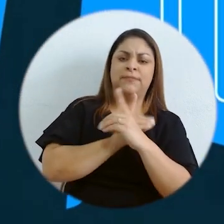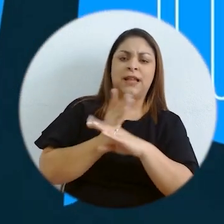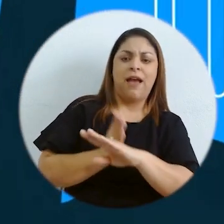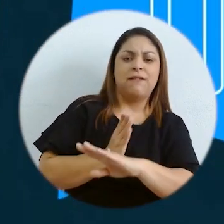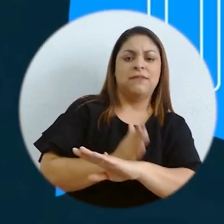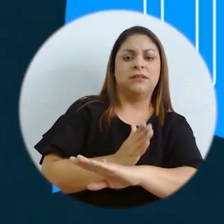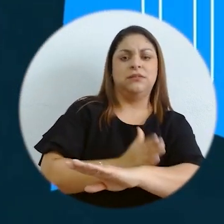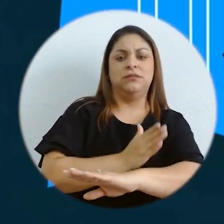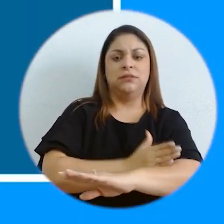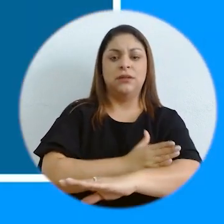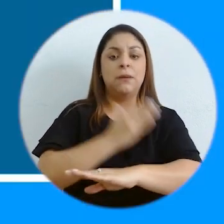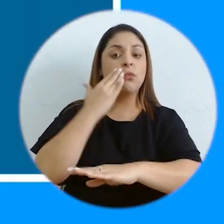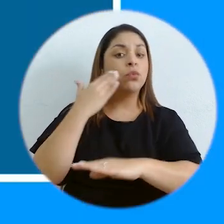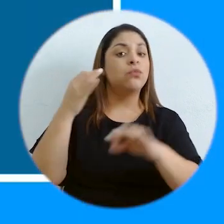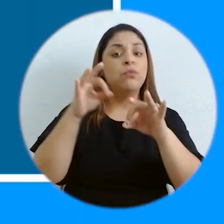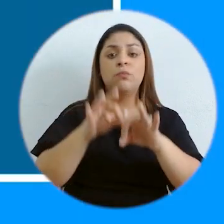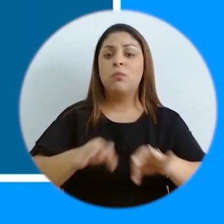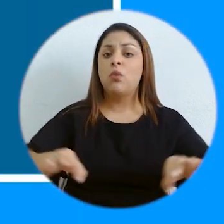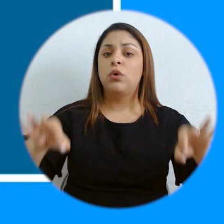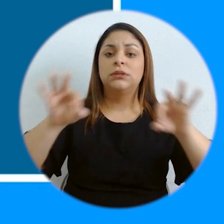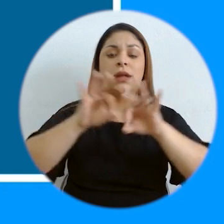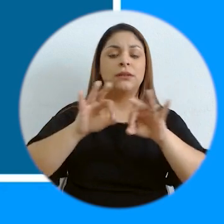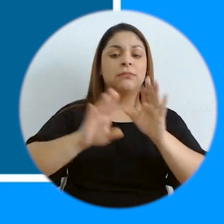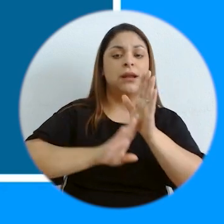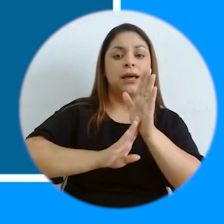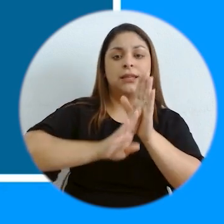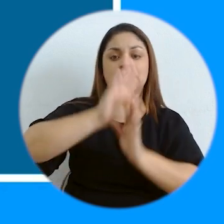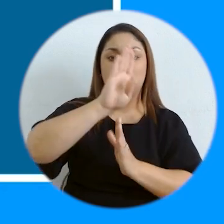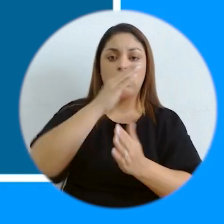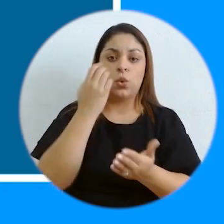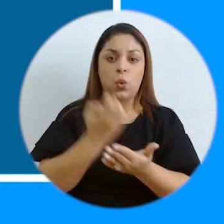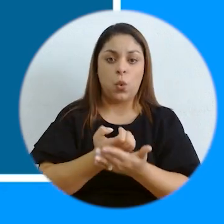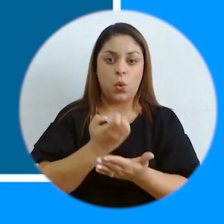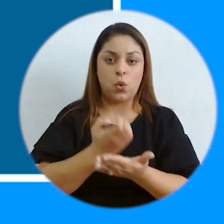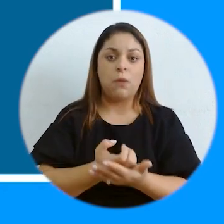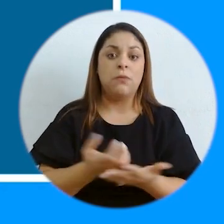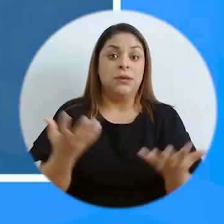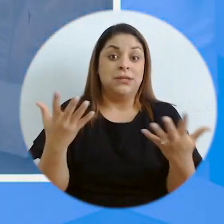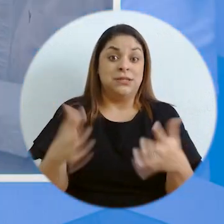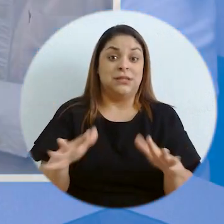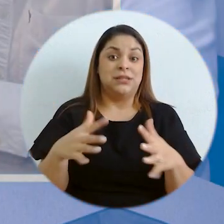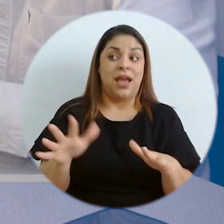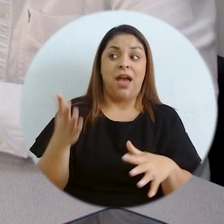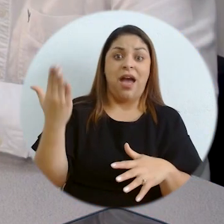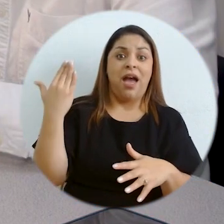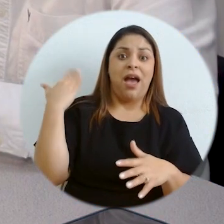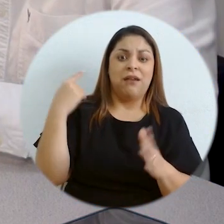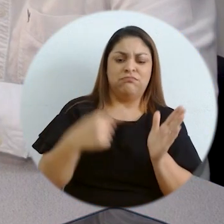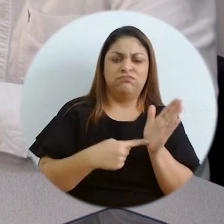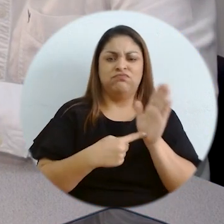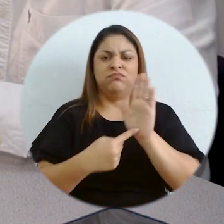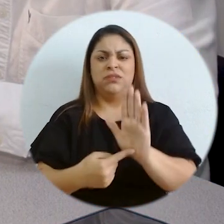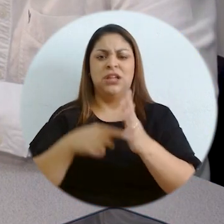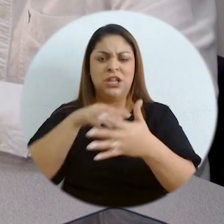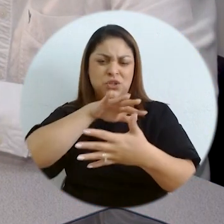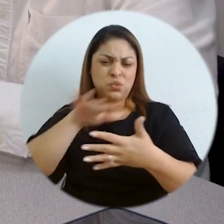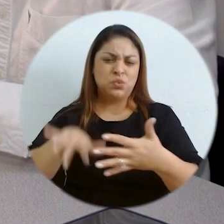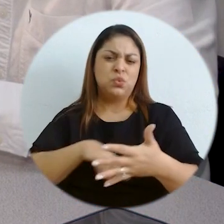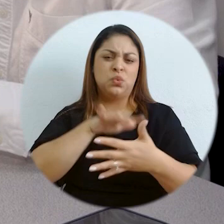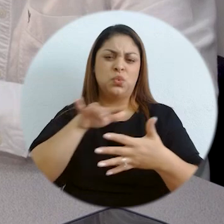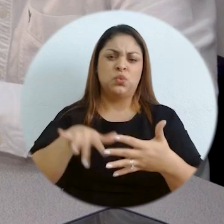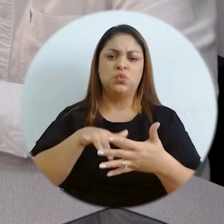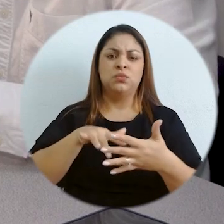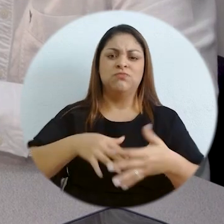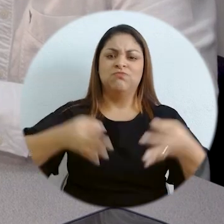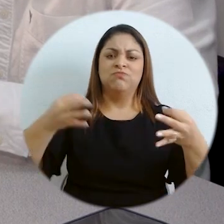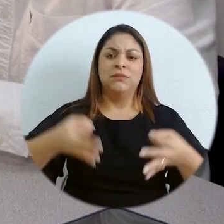hablábamos de desarrollo humano antes, es que son fundamentales para el crecimiento económico. Es que se ha demostrado, con estudios